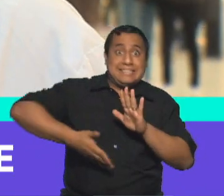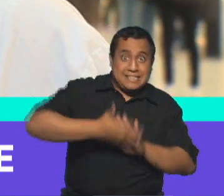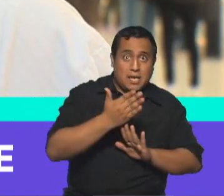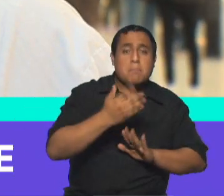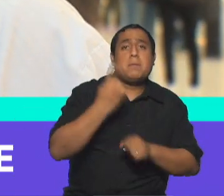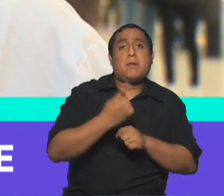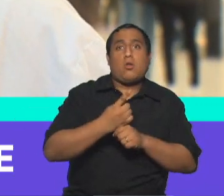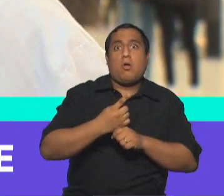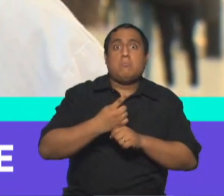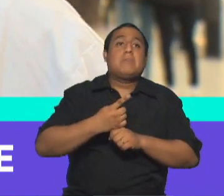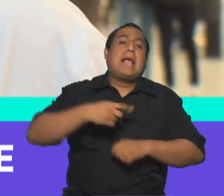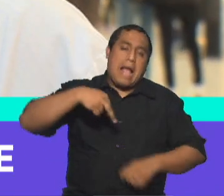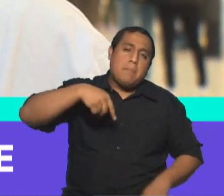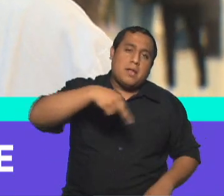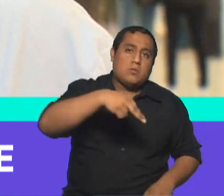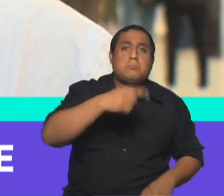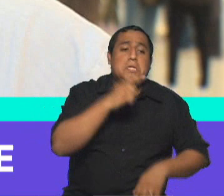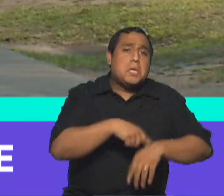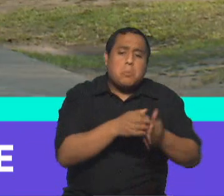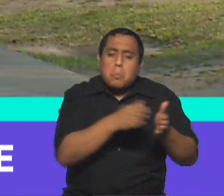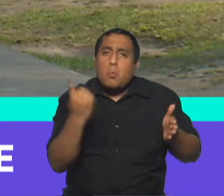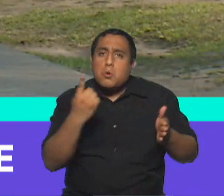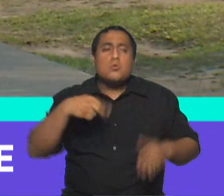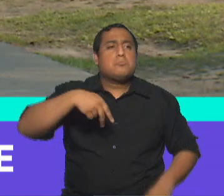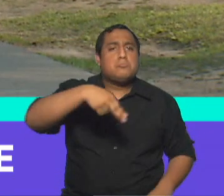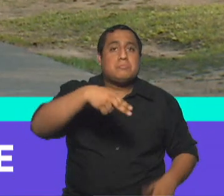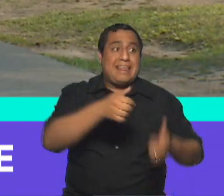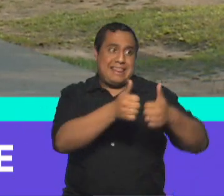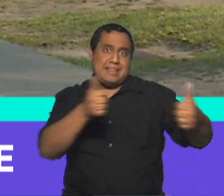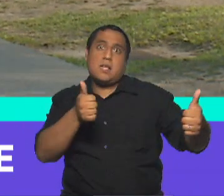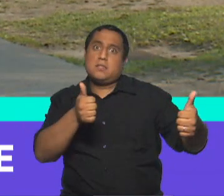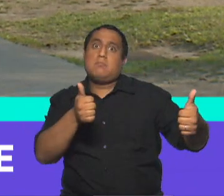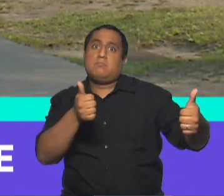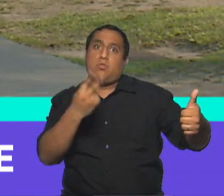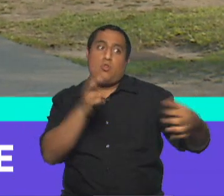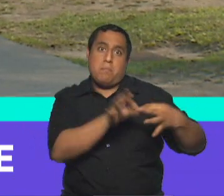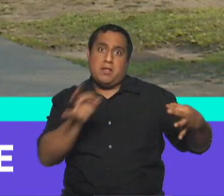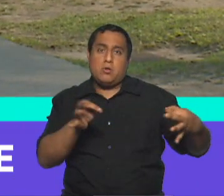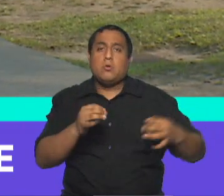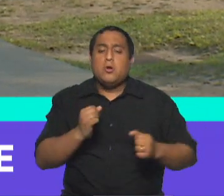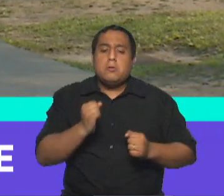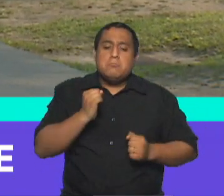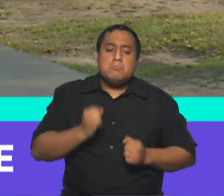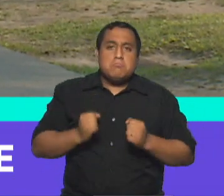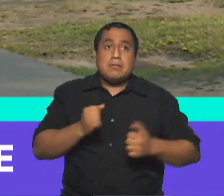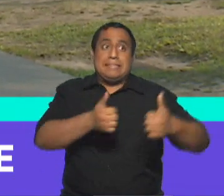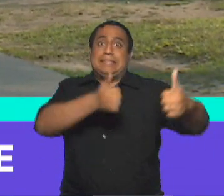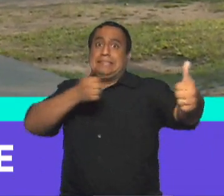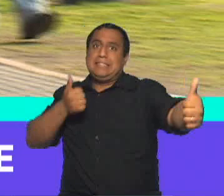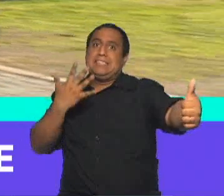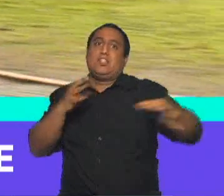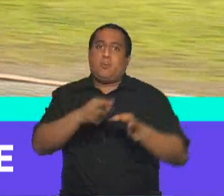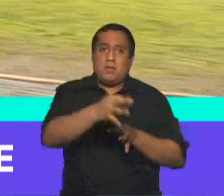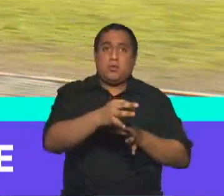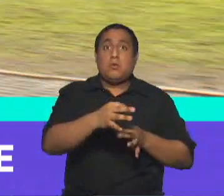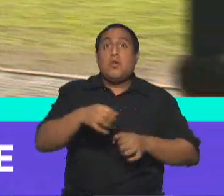caminando primero, una cuadra en un minuto, a 2 metros de distancia. Si vamos trotando estaríamos a 5 metros, y si es en